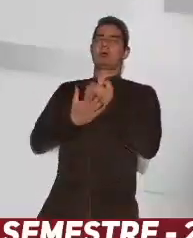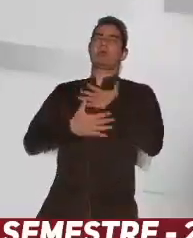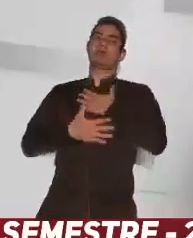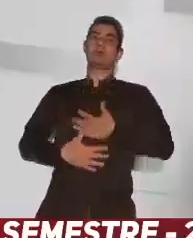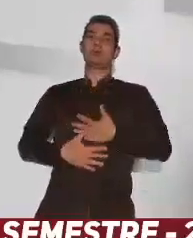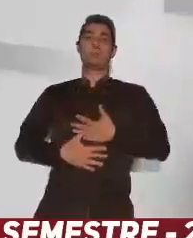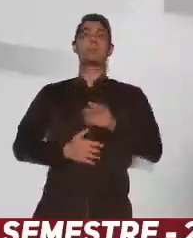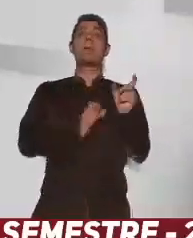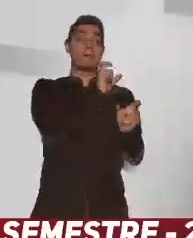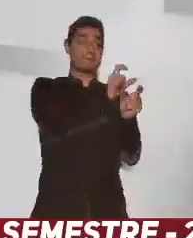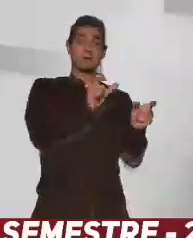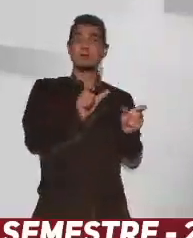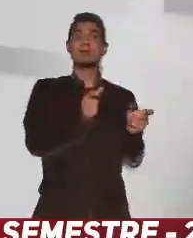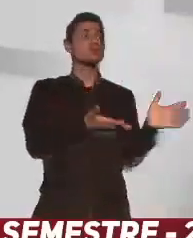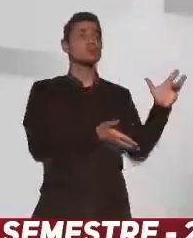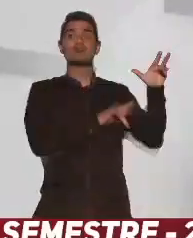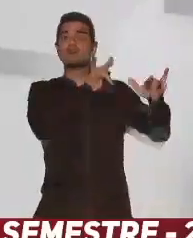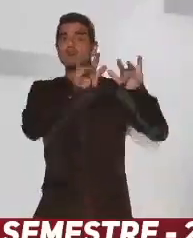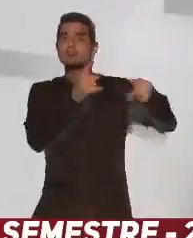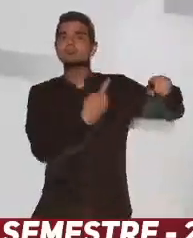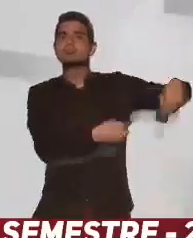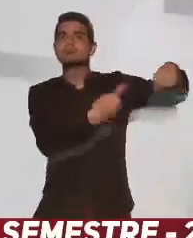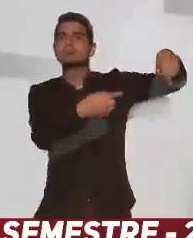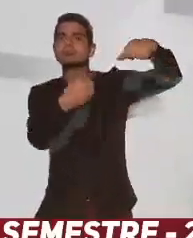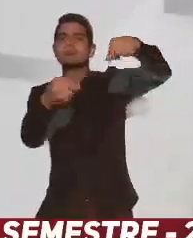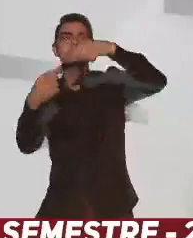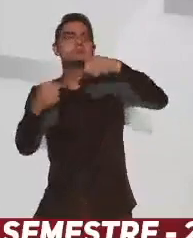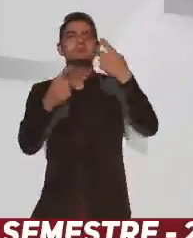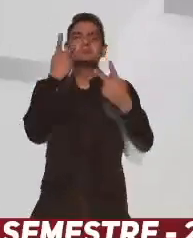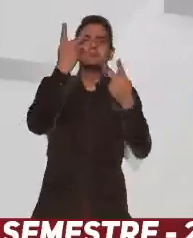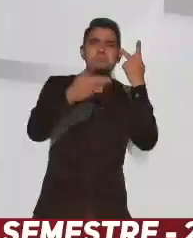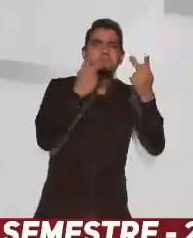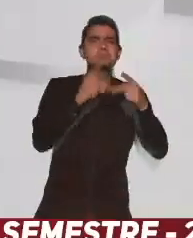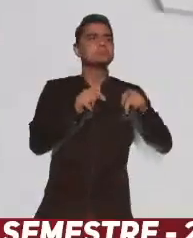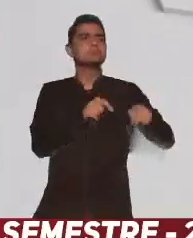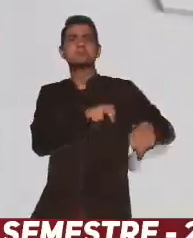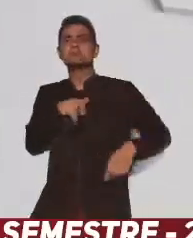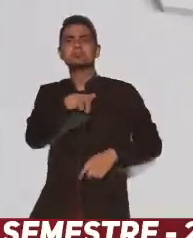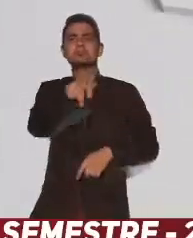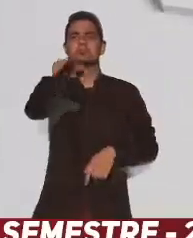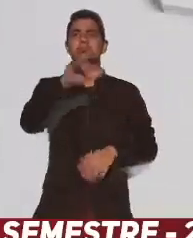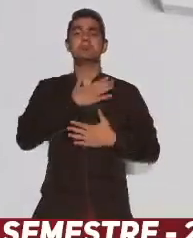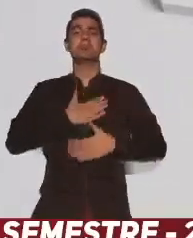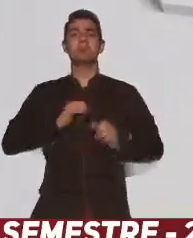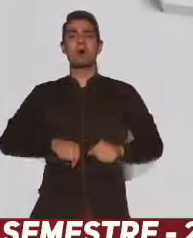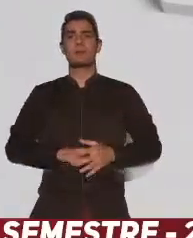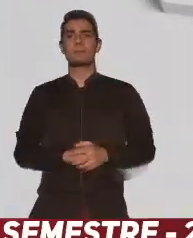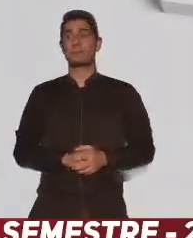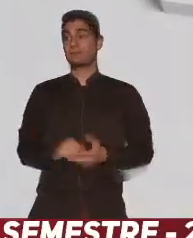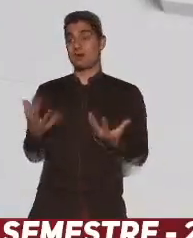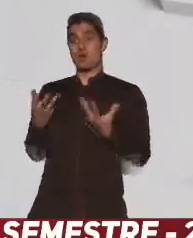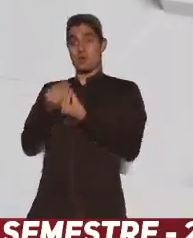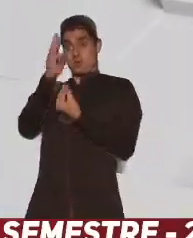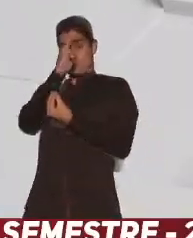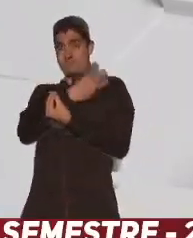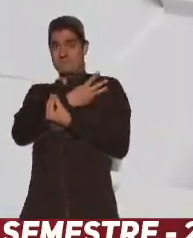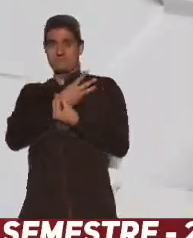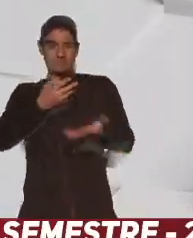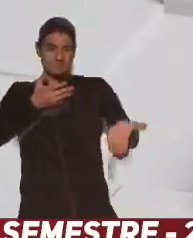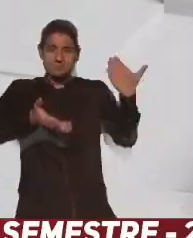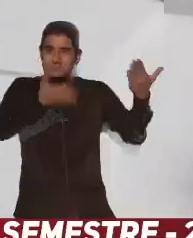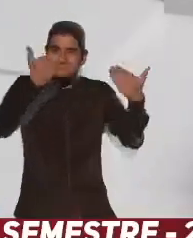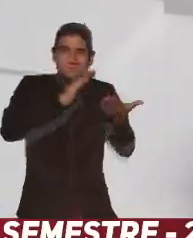sitios. El ejército desminado ha contribuido en una parte muy importante en nuestro municipio